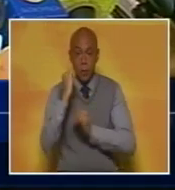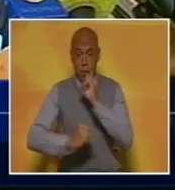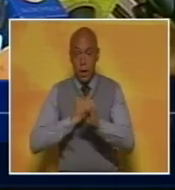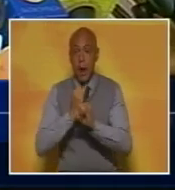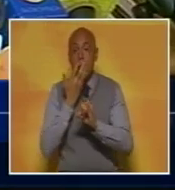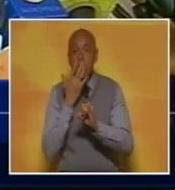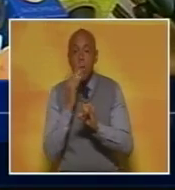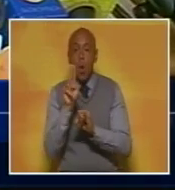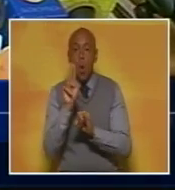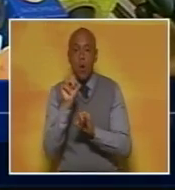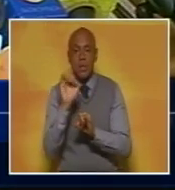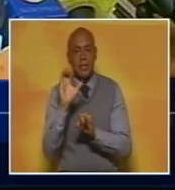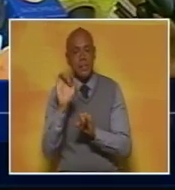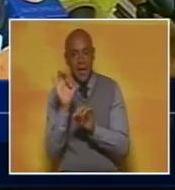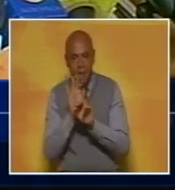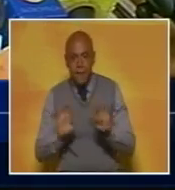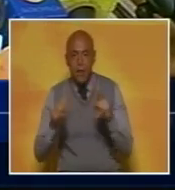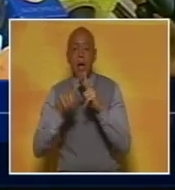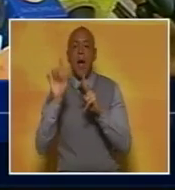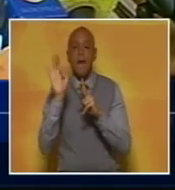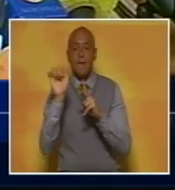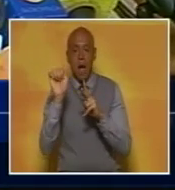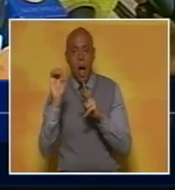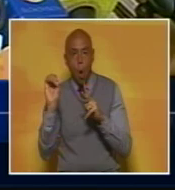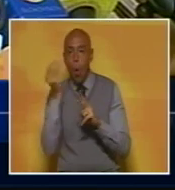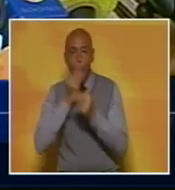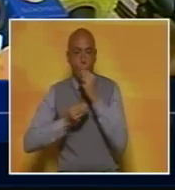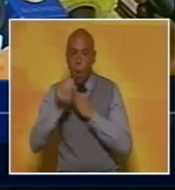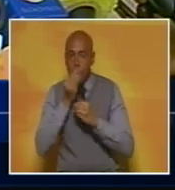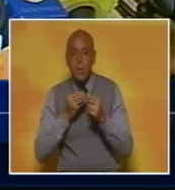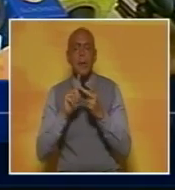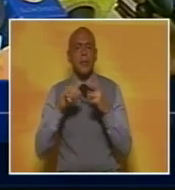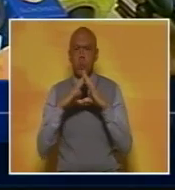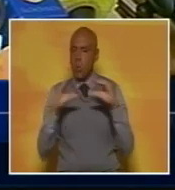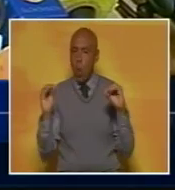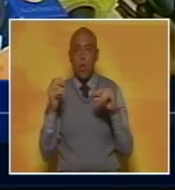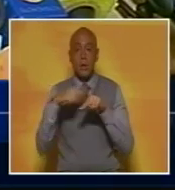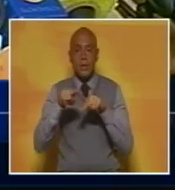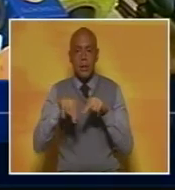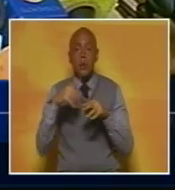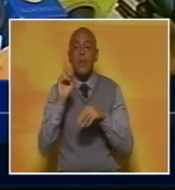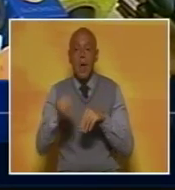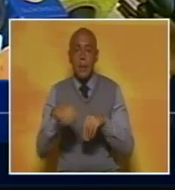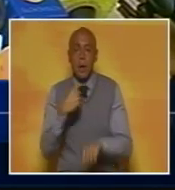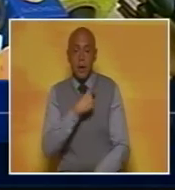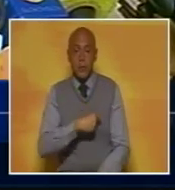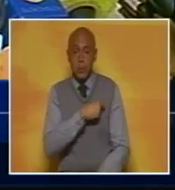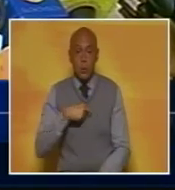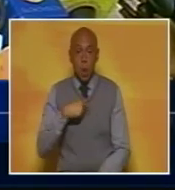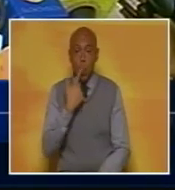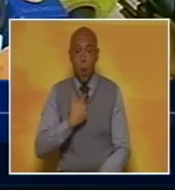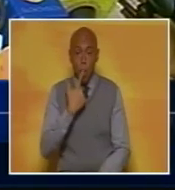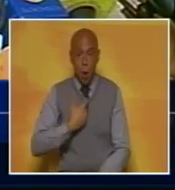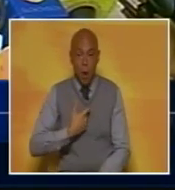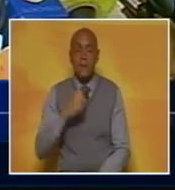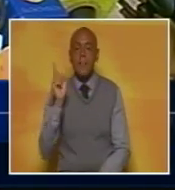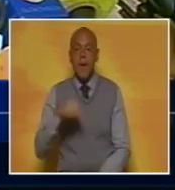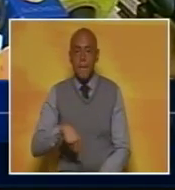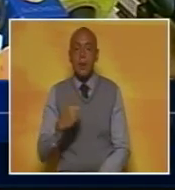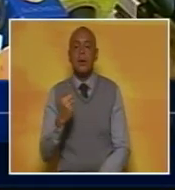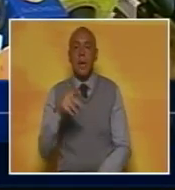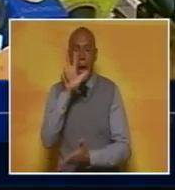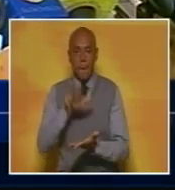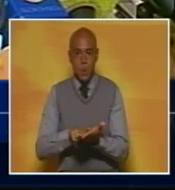ejemplo, UNICEF, la FAO, en materia de infancia, lo que ha llegado a la Cruz Roja, todo lo que fue aprobado con los